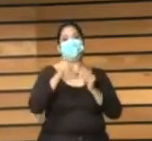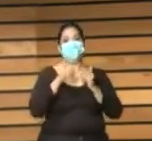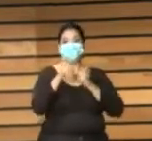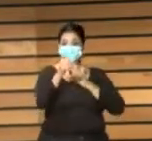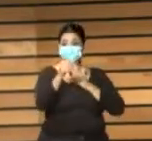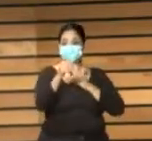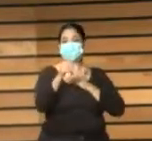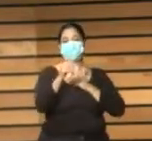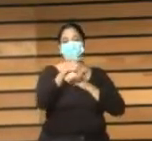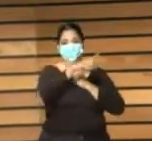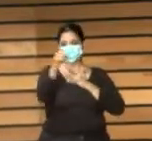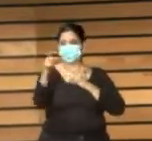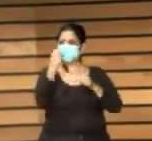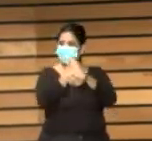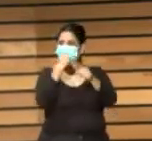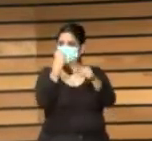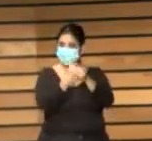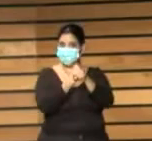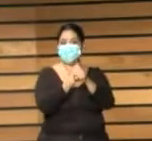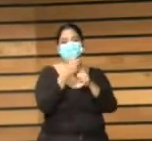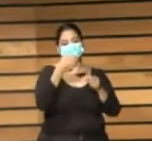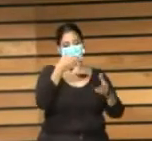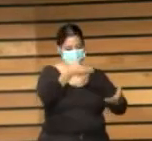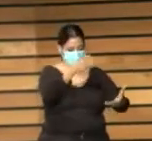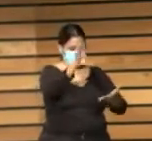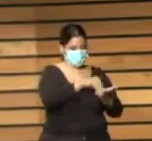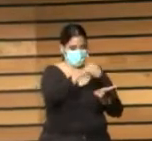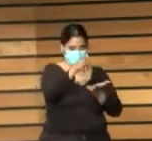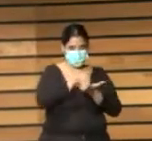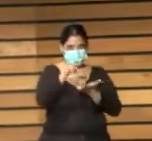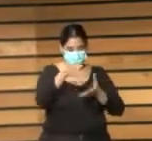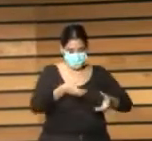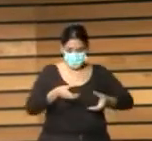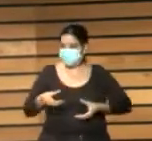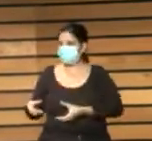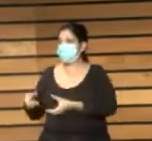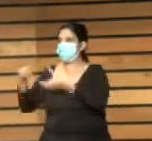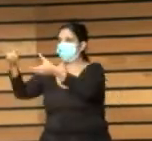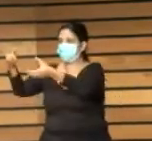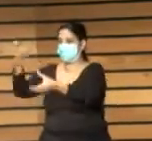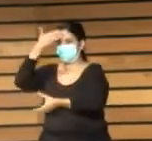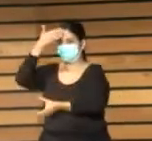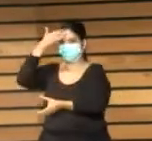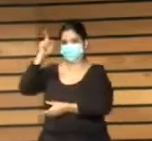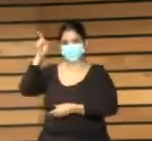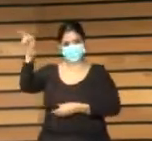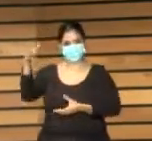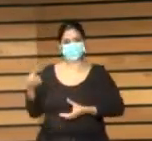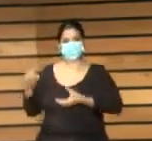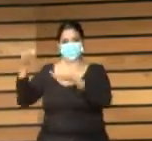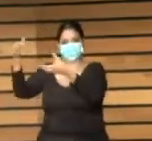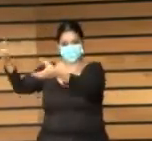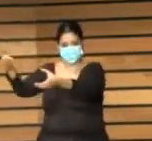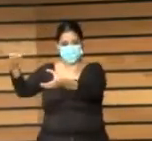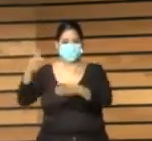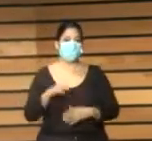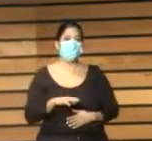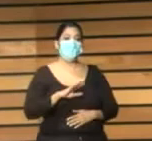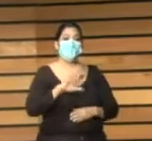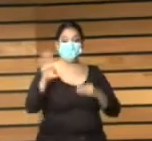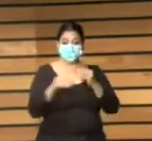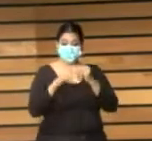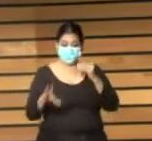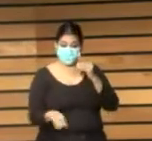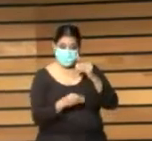vuestro trabajo y con nuestras aportaciones. Y yo quería sumar dos conclusiones